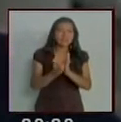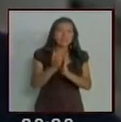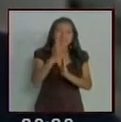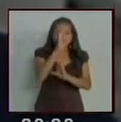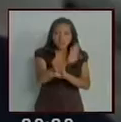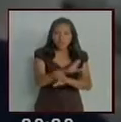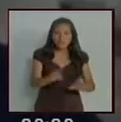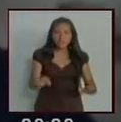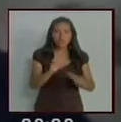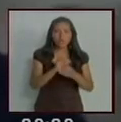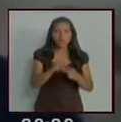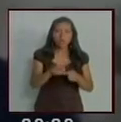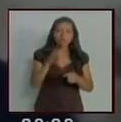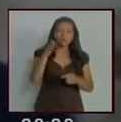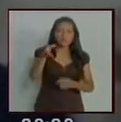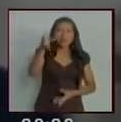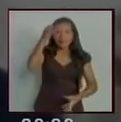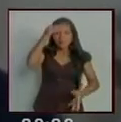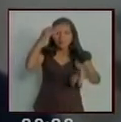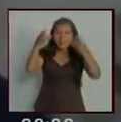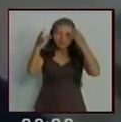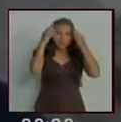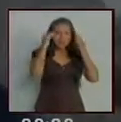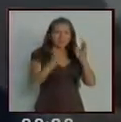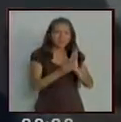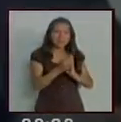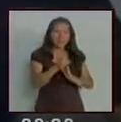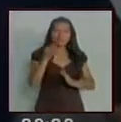niño o en el proceso de aprendizaje de este niño